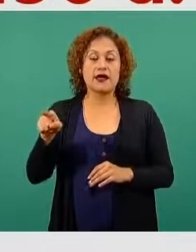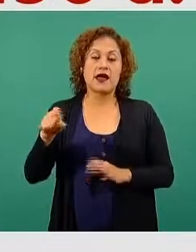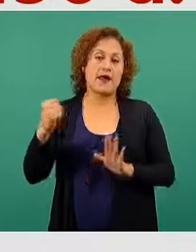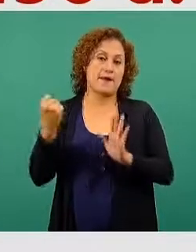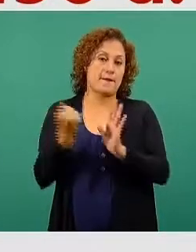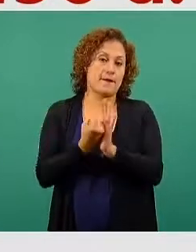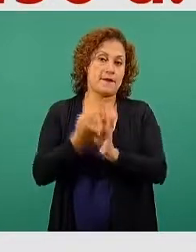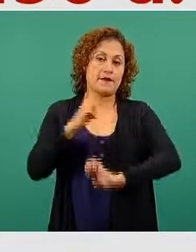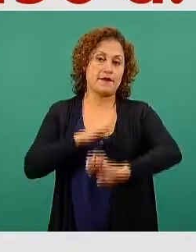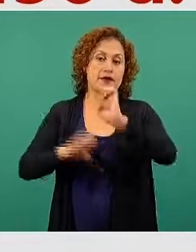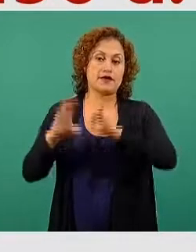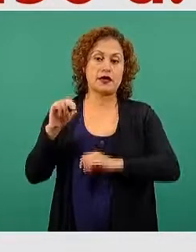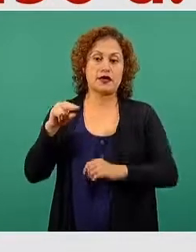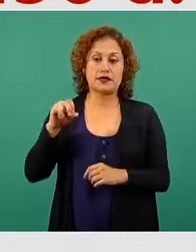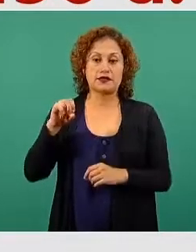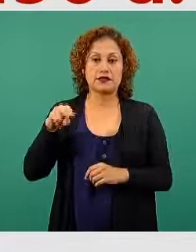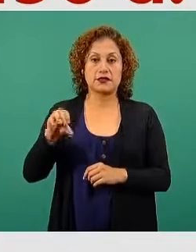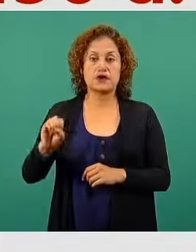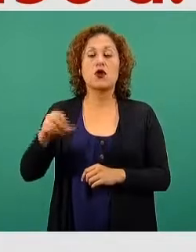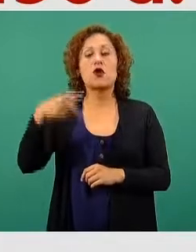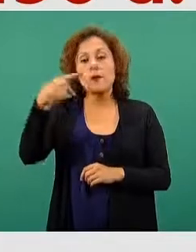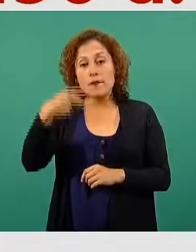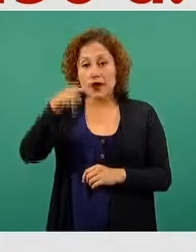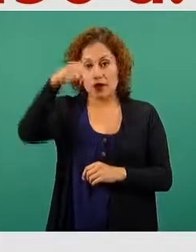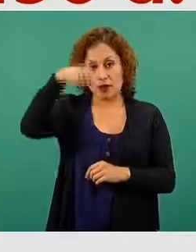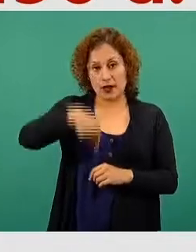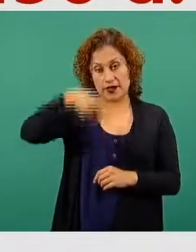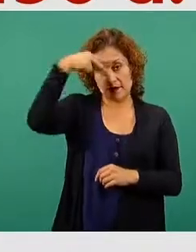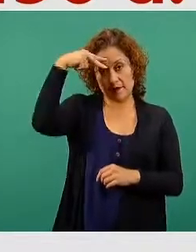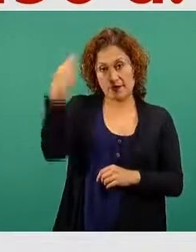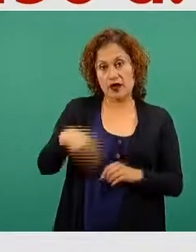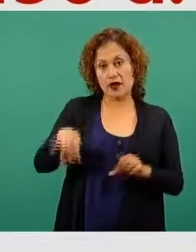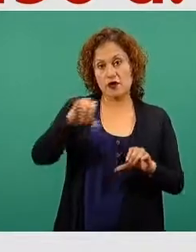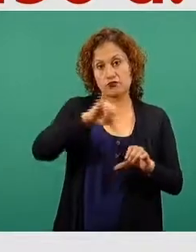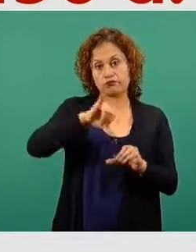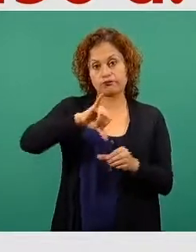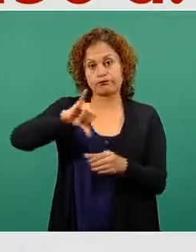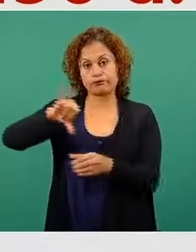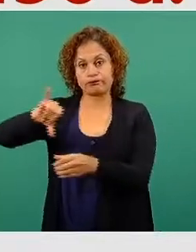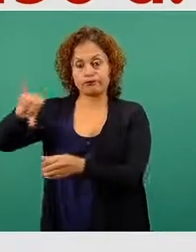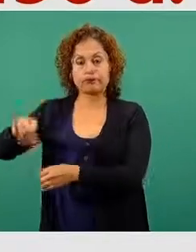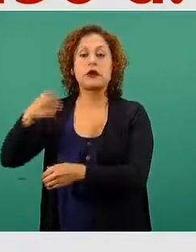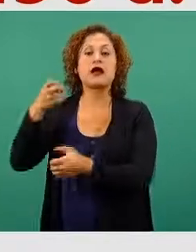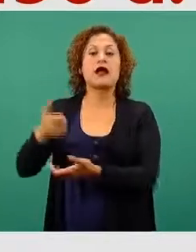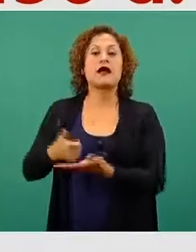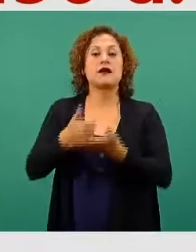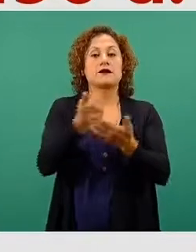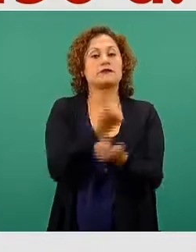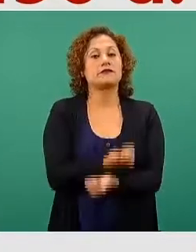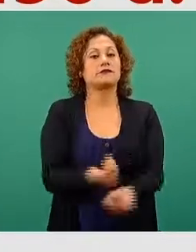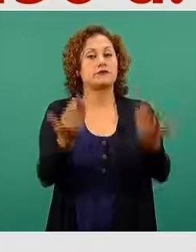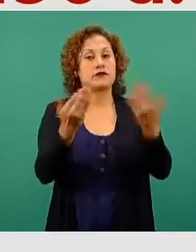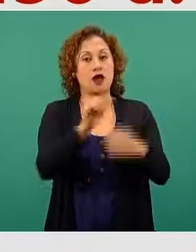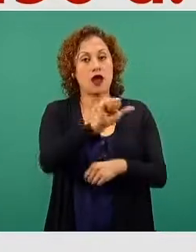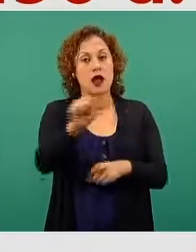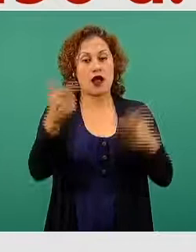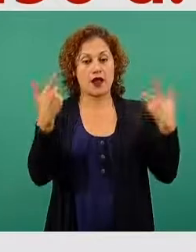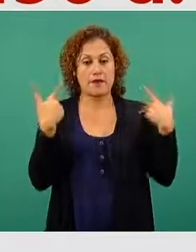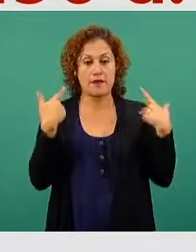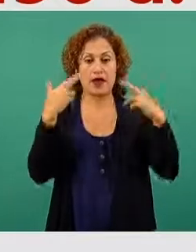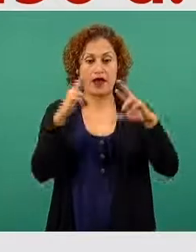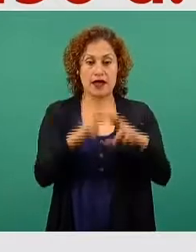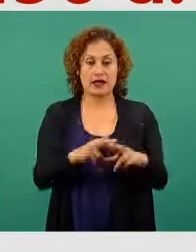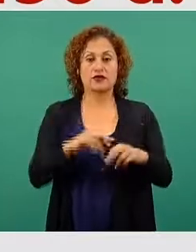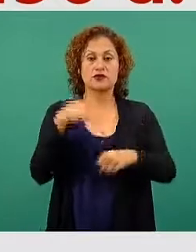México. Y esto ya nos permite enviarla a las entidades federativas para la vacunación del personal educativo que arranca